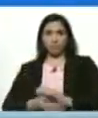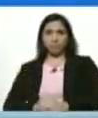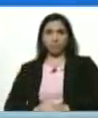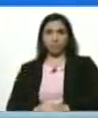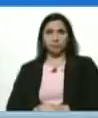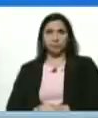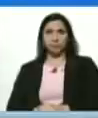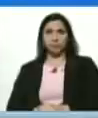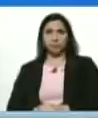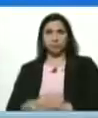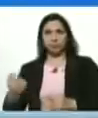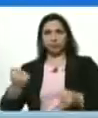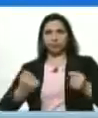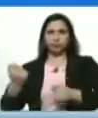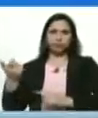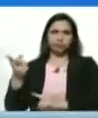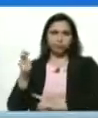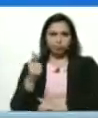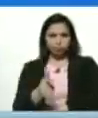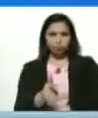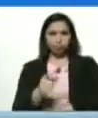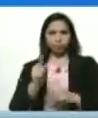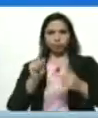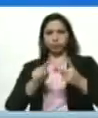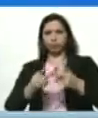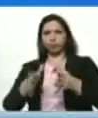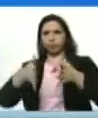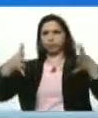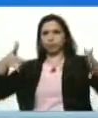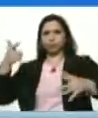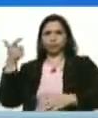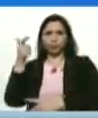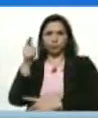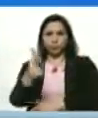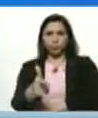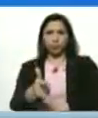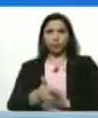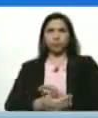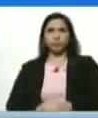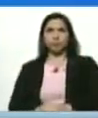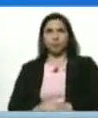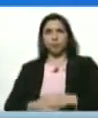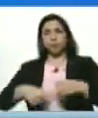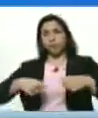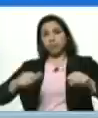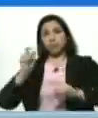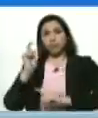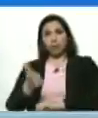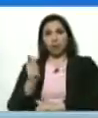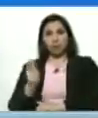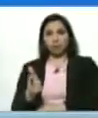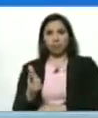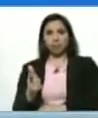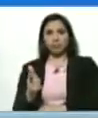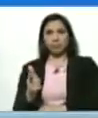cambio en ética autobuses autobuses moto taxis